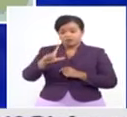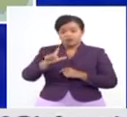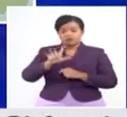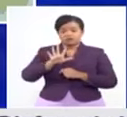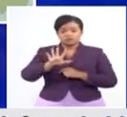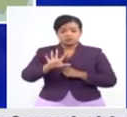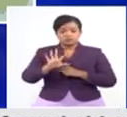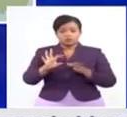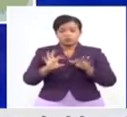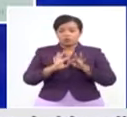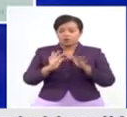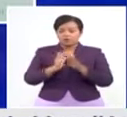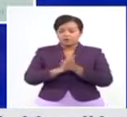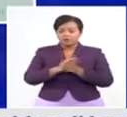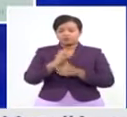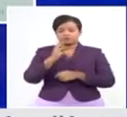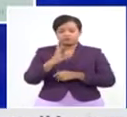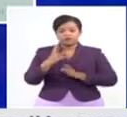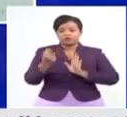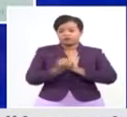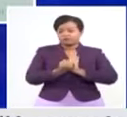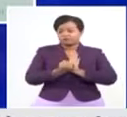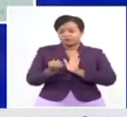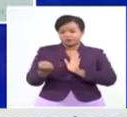3 confirmados.